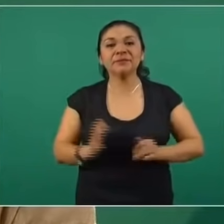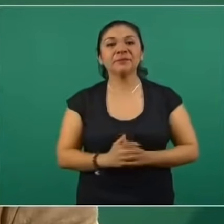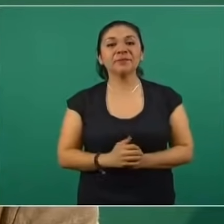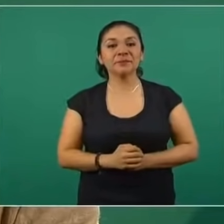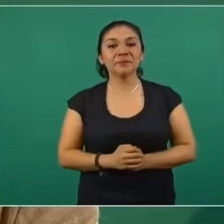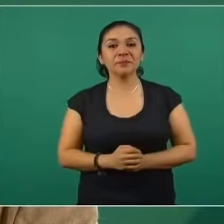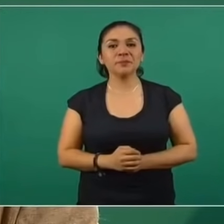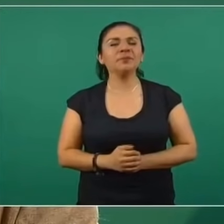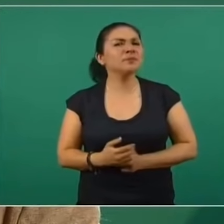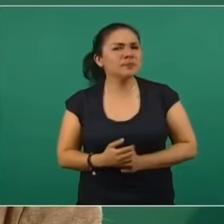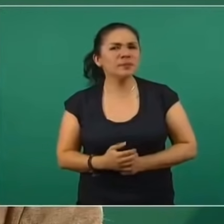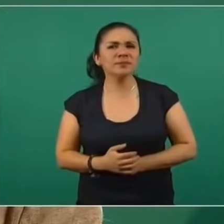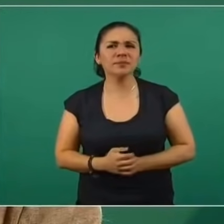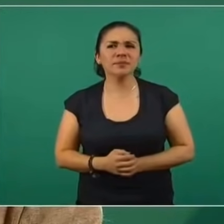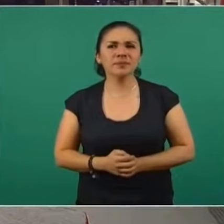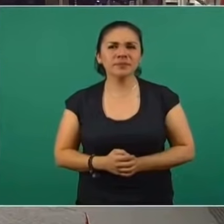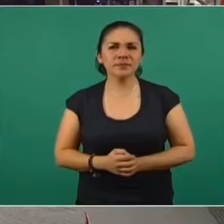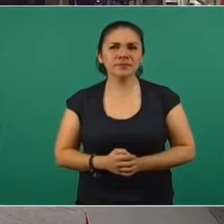¿vale?